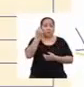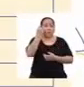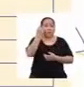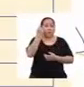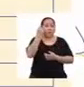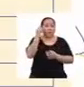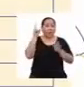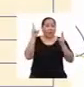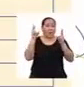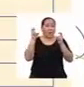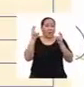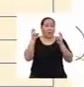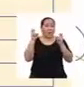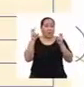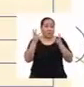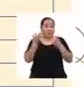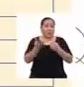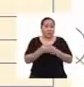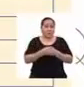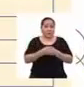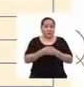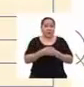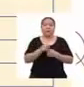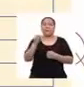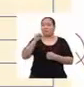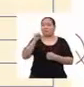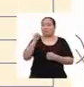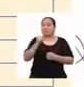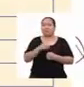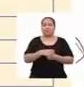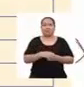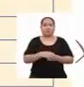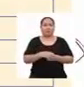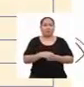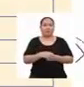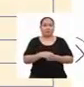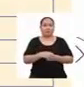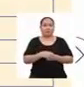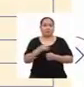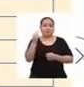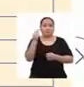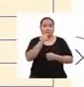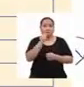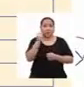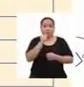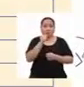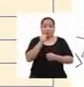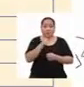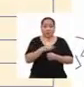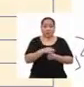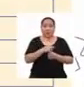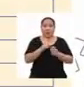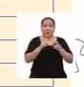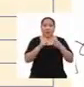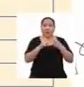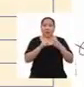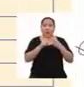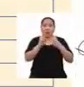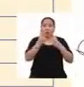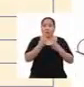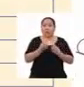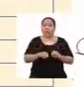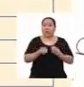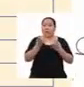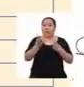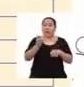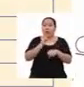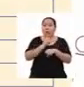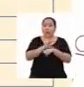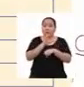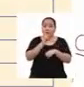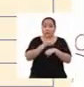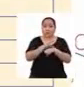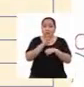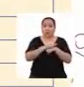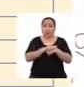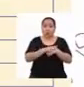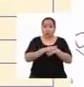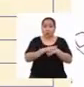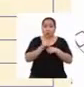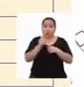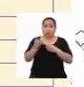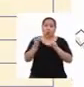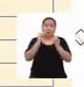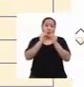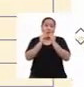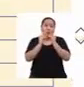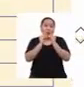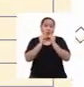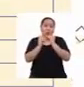texto? Yo diría que sí. 2. En el texto se da consejos a manera de instrucciones para poder